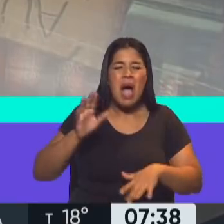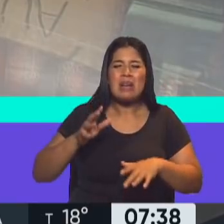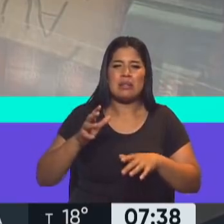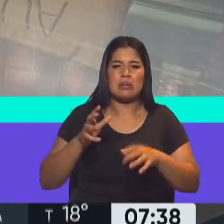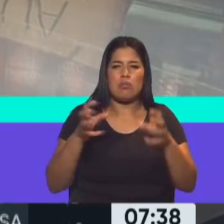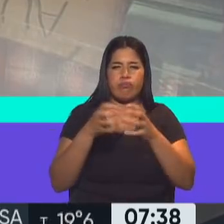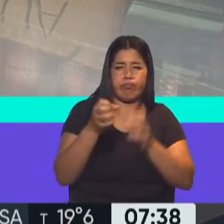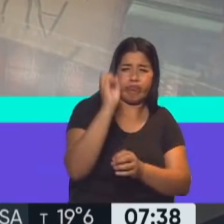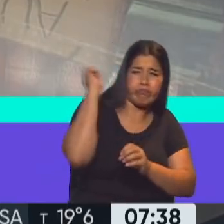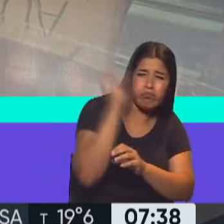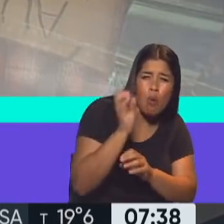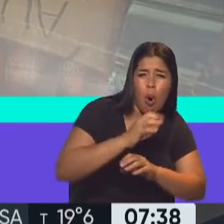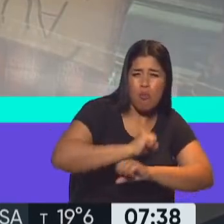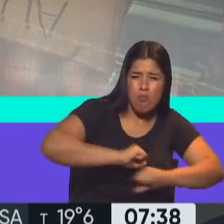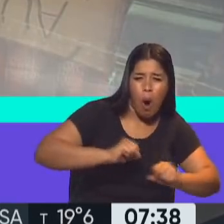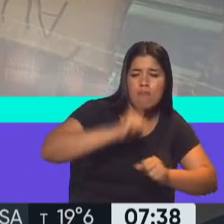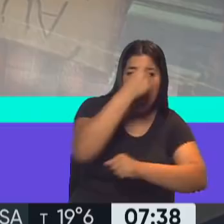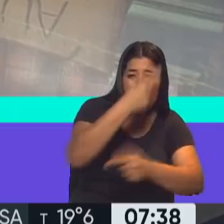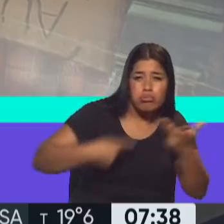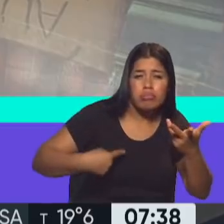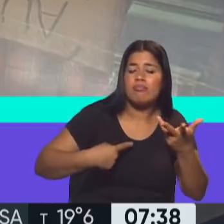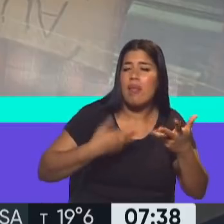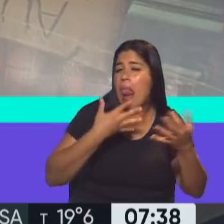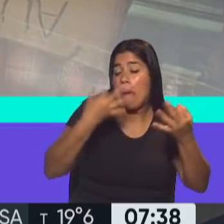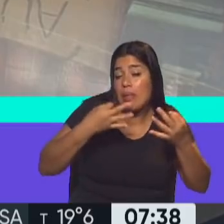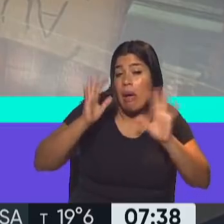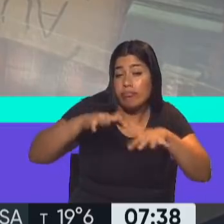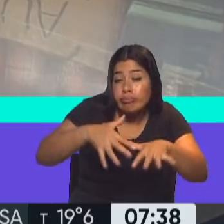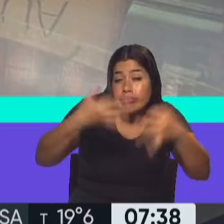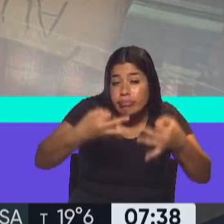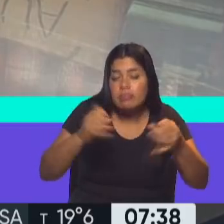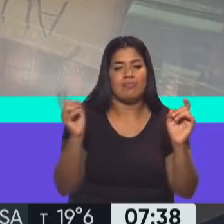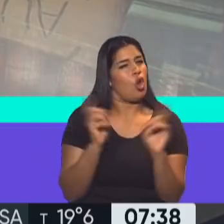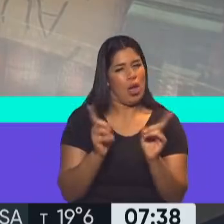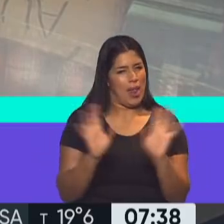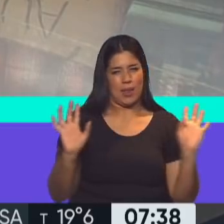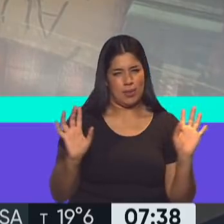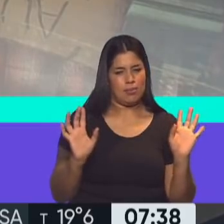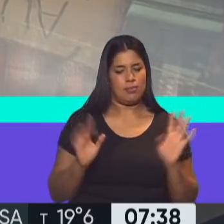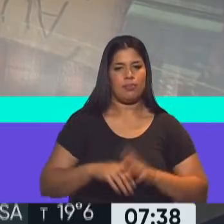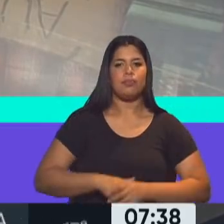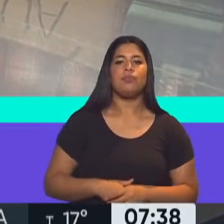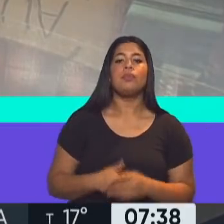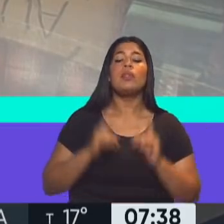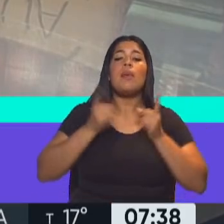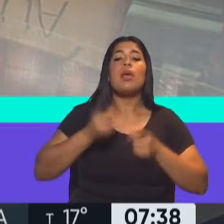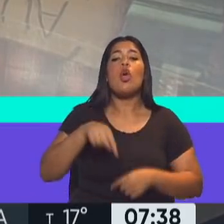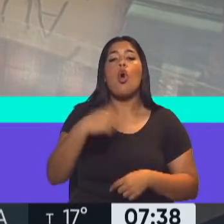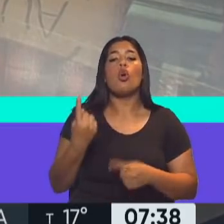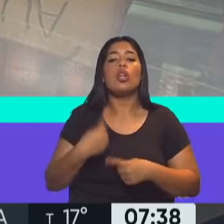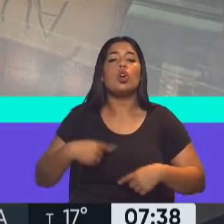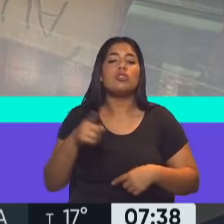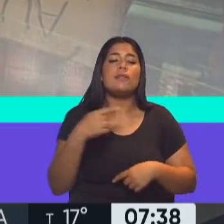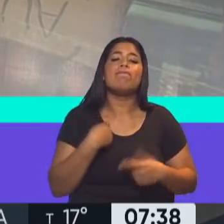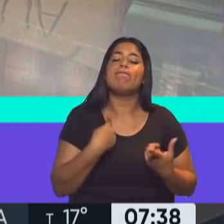incendiarias a la Casa de Gobierno. Consultarte a vos si tenés esa misma postura y también esto de lo que se ha hablado que este proyecto que fue aprobado, que